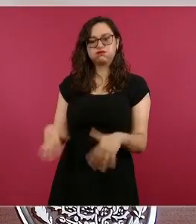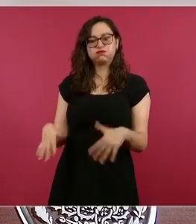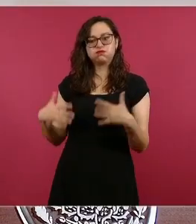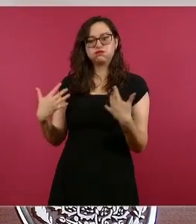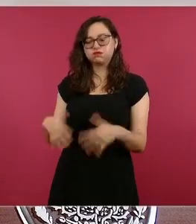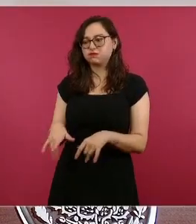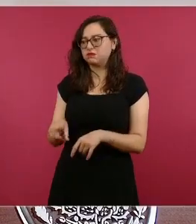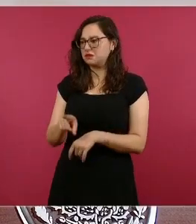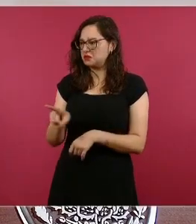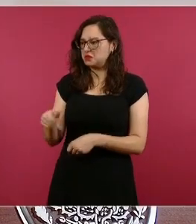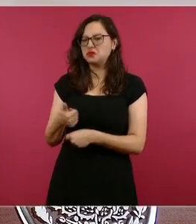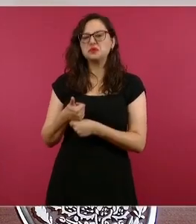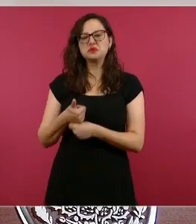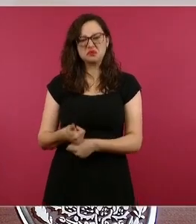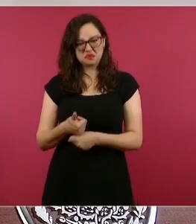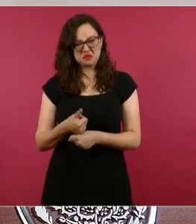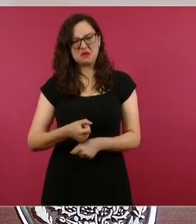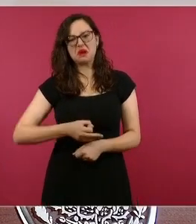héroes, mártires,